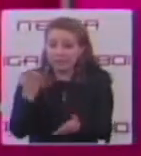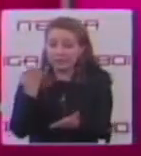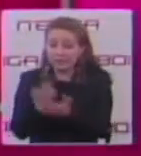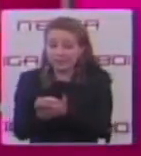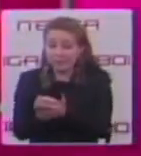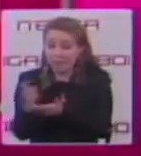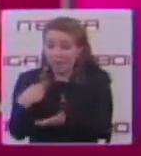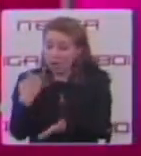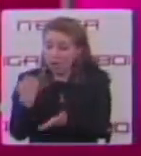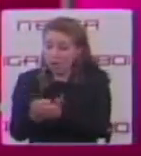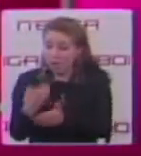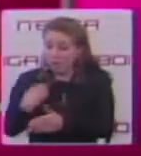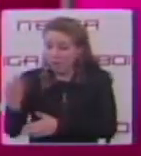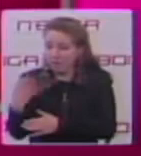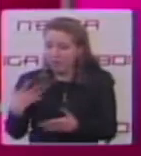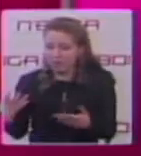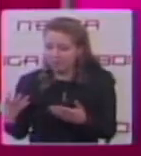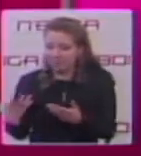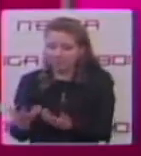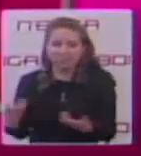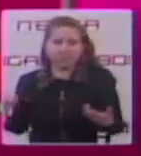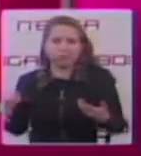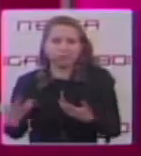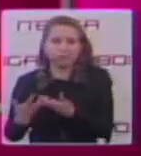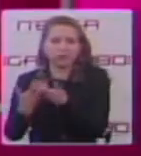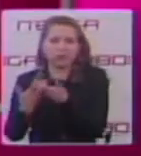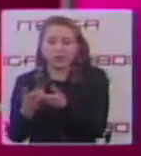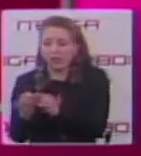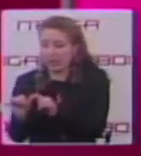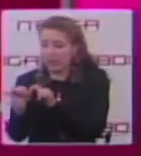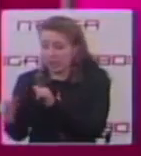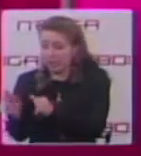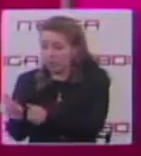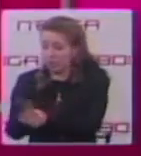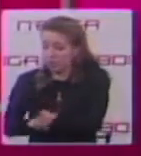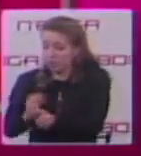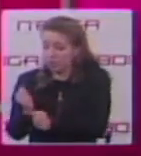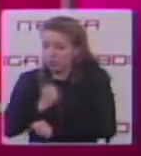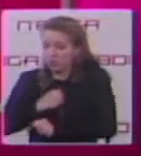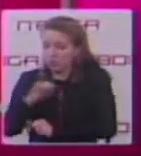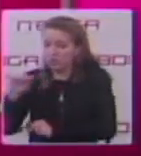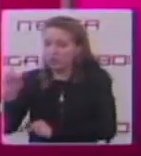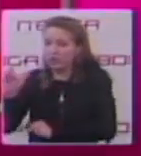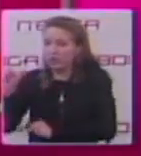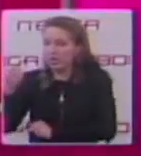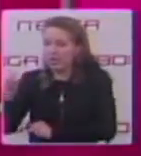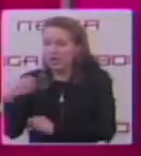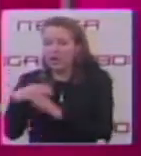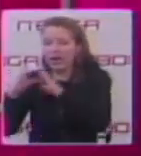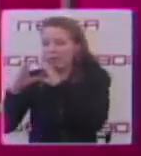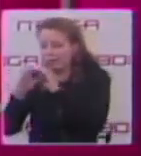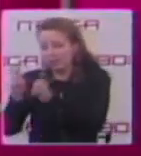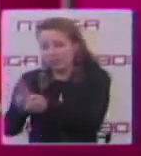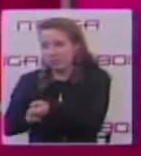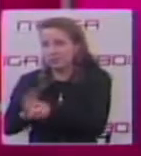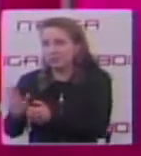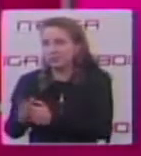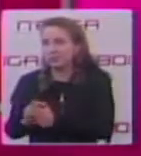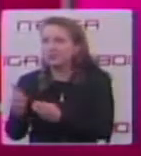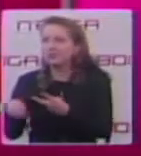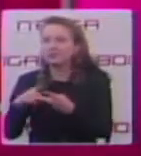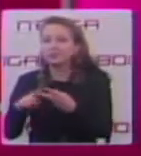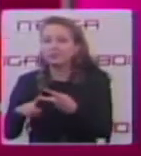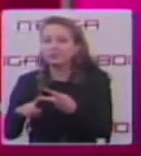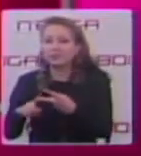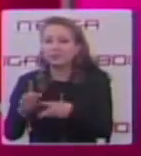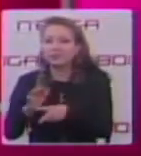que hicimos de esta marca, fusionamos, manteniendo lo tradicional de Ya los sándwiches tradicionales, fusionamos con el